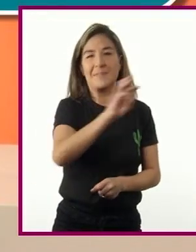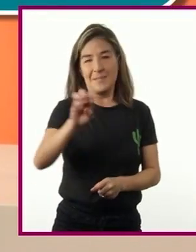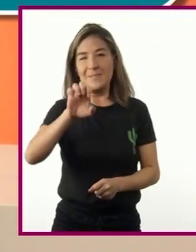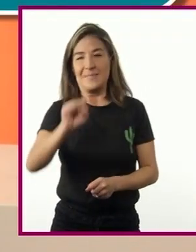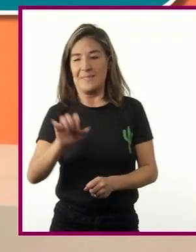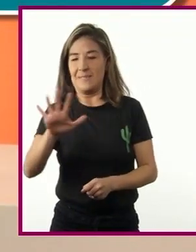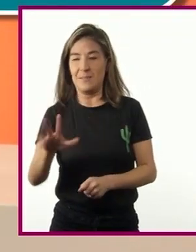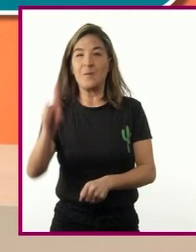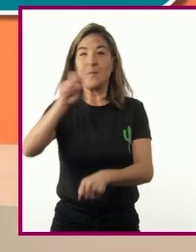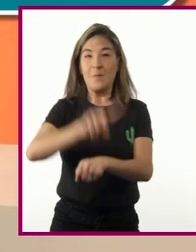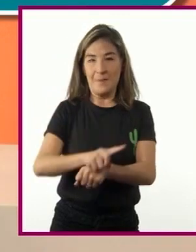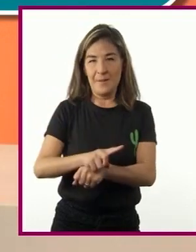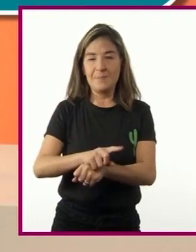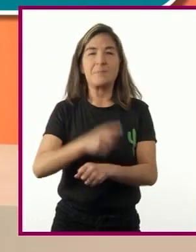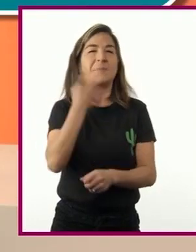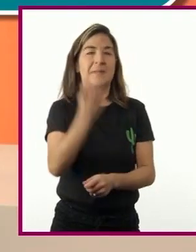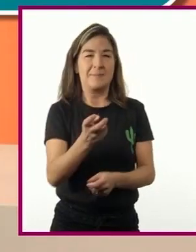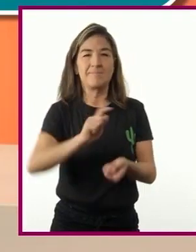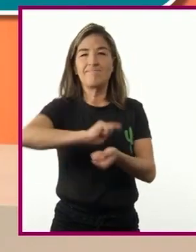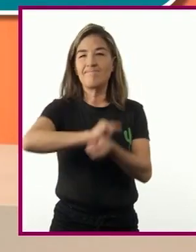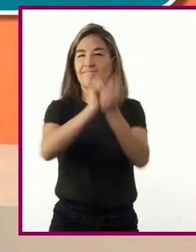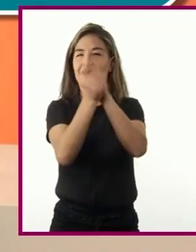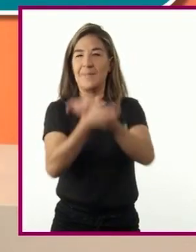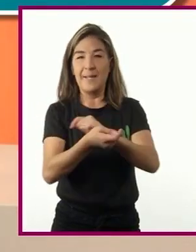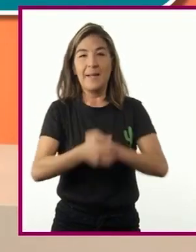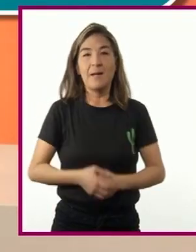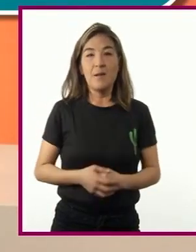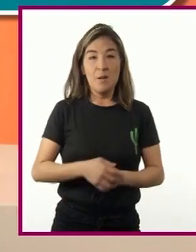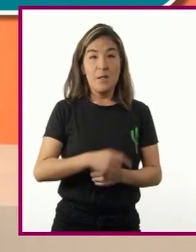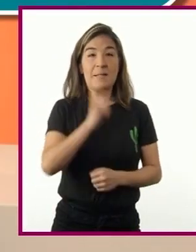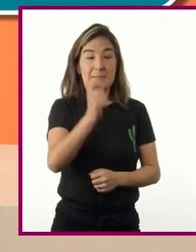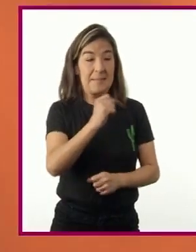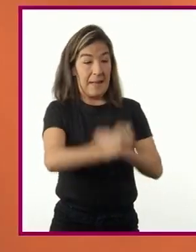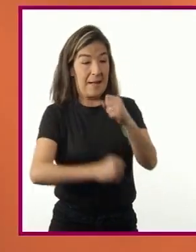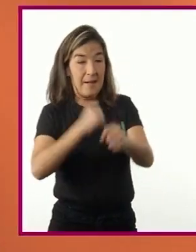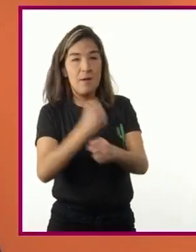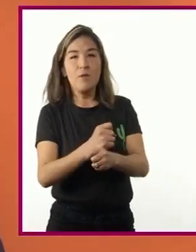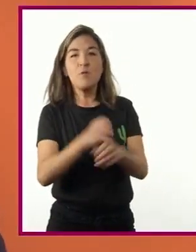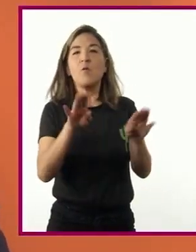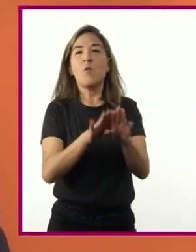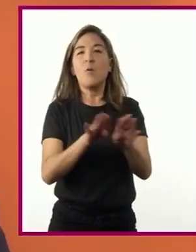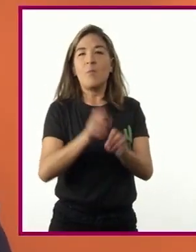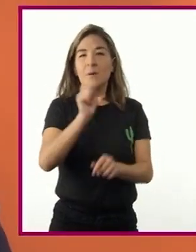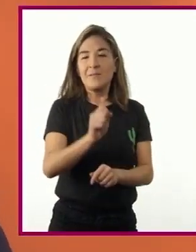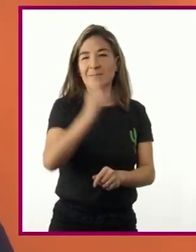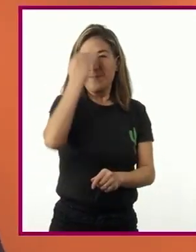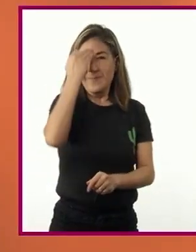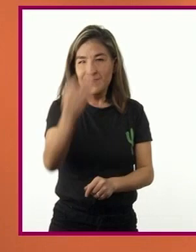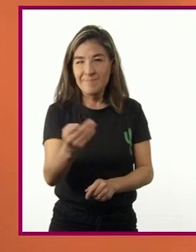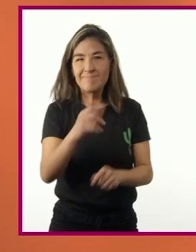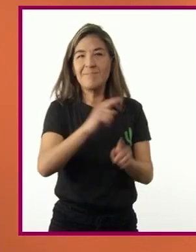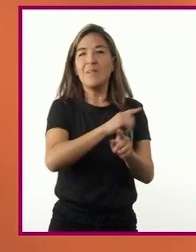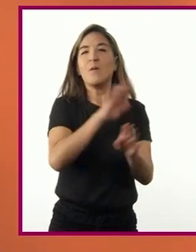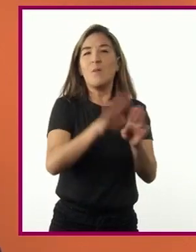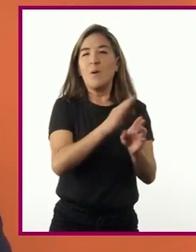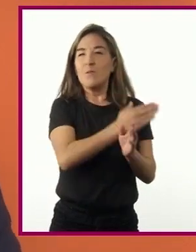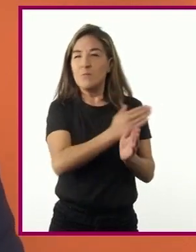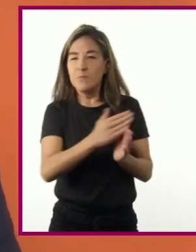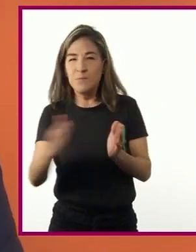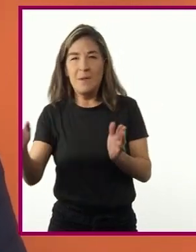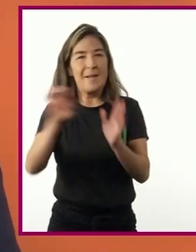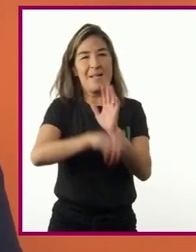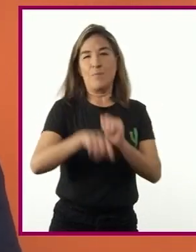días. Dicho de otro modo, el año es una unidad de tiempo. Así como tú, en algún